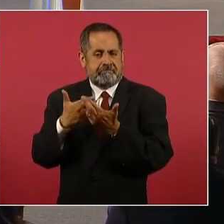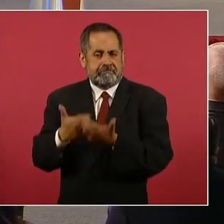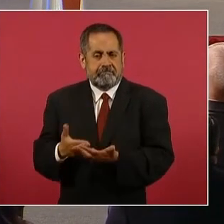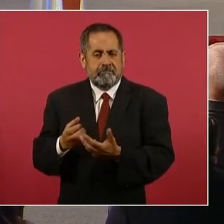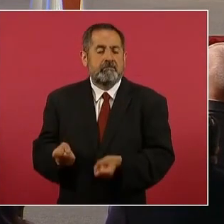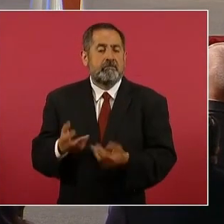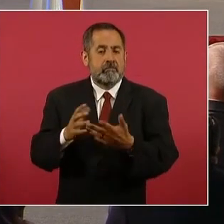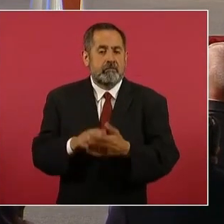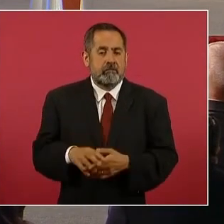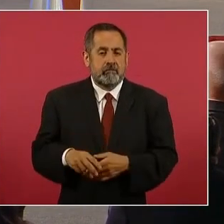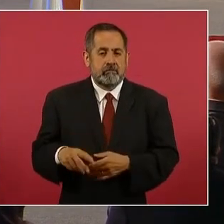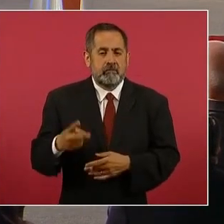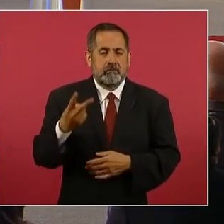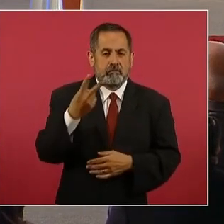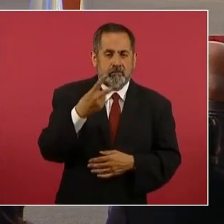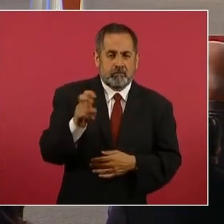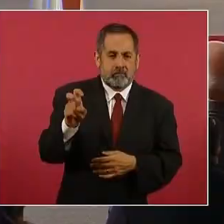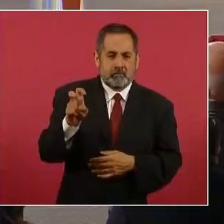de